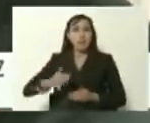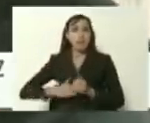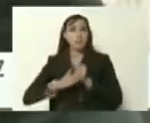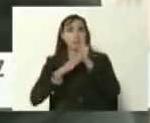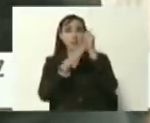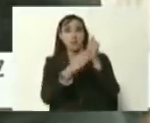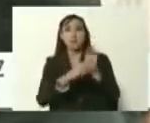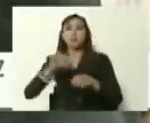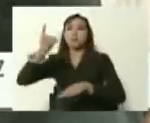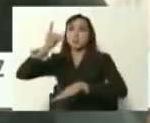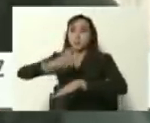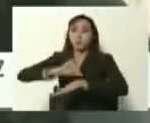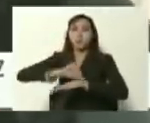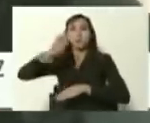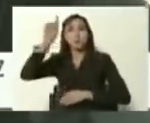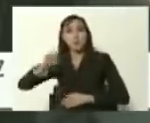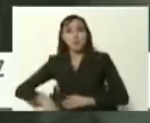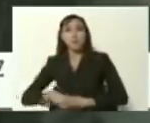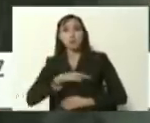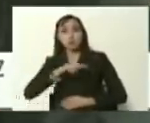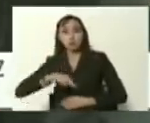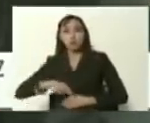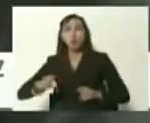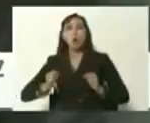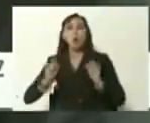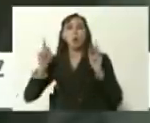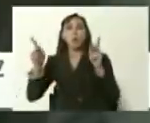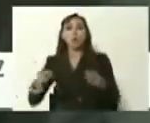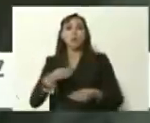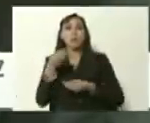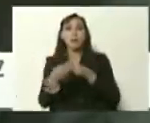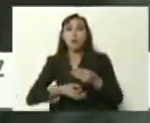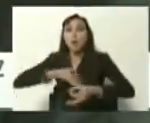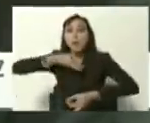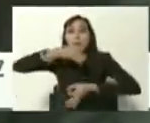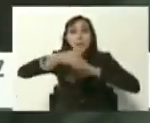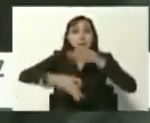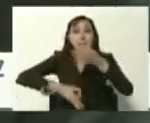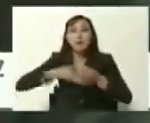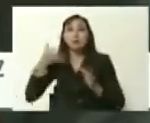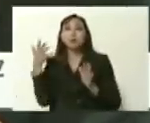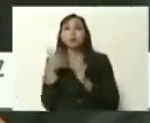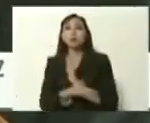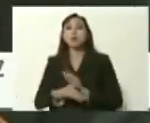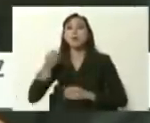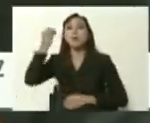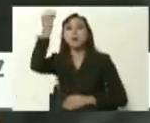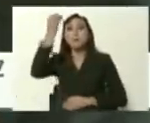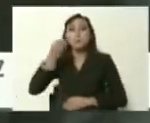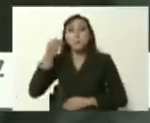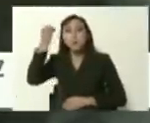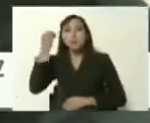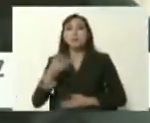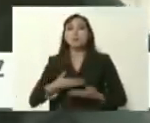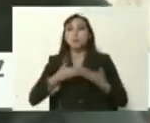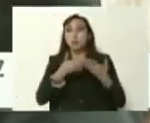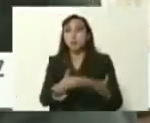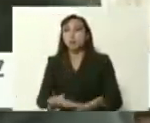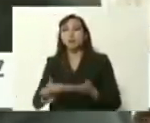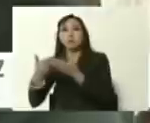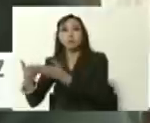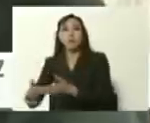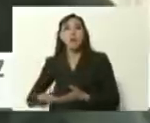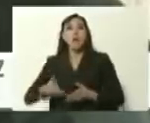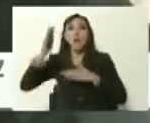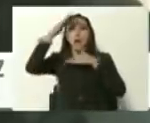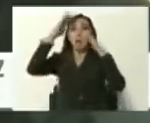lo es la Iglesia Cristiana, hemos tenido la oportunidad de exponer parte de nuestras posiciones al país y ser